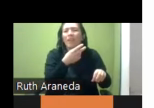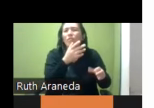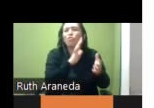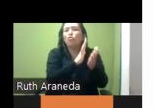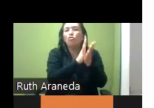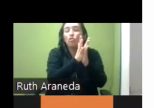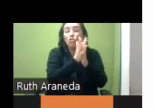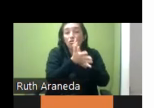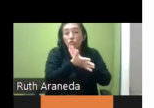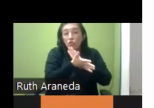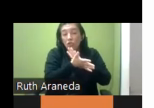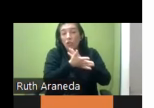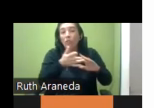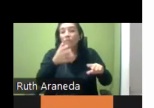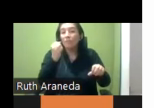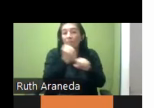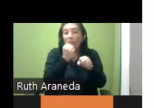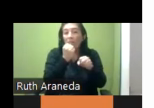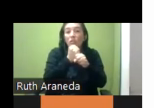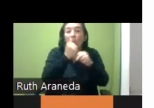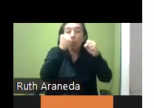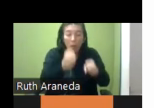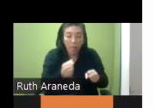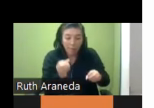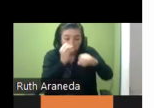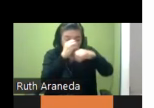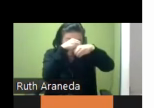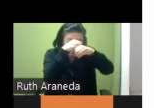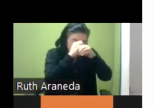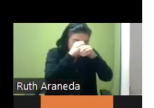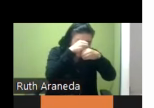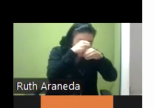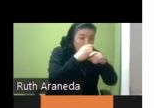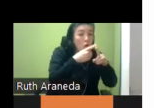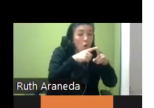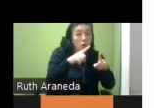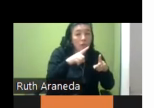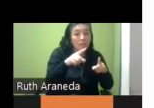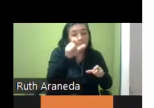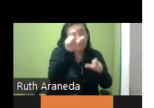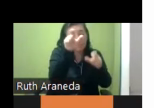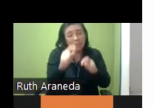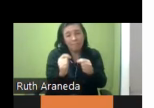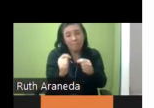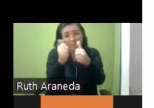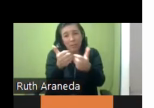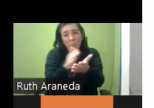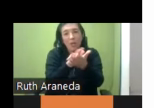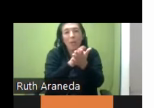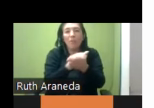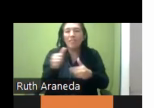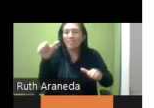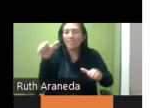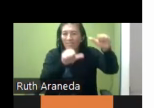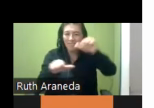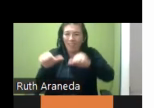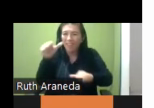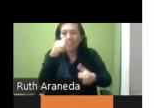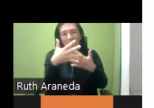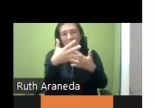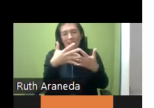tenemos actualmente de analizar, con la ayuda de otras disciplinas, con las disciplinas de las ciencias duras, de las ciencias